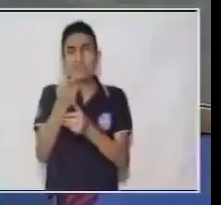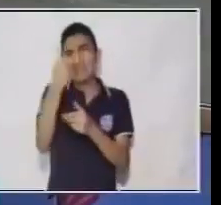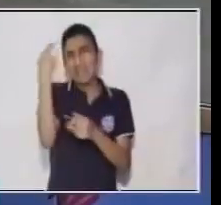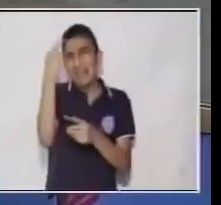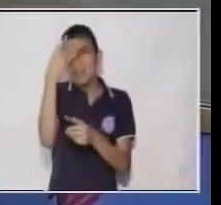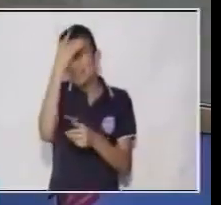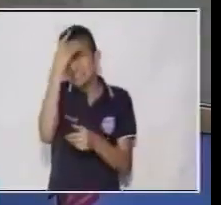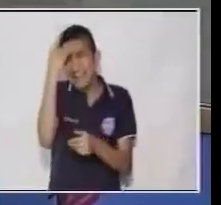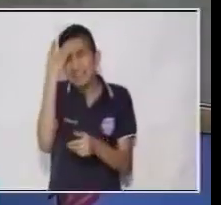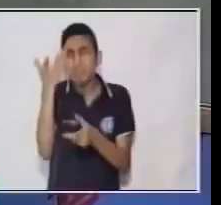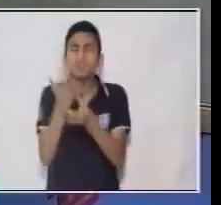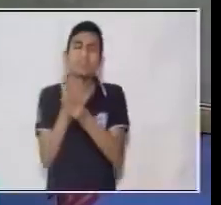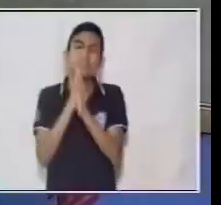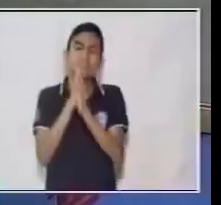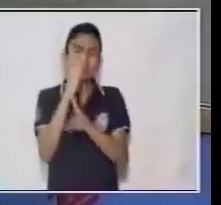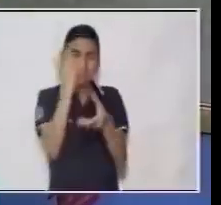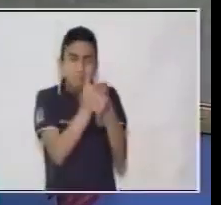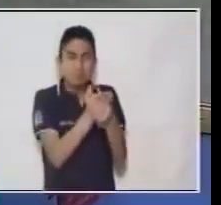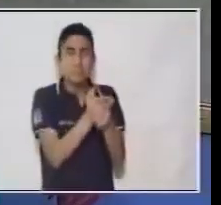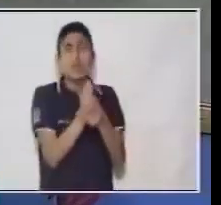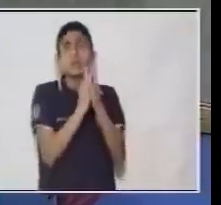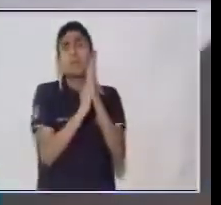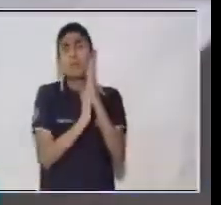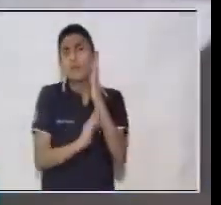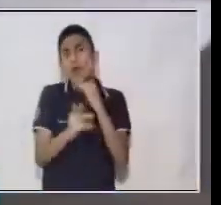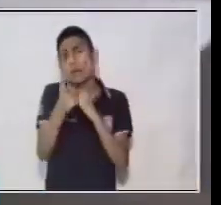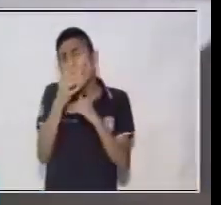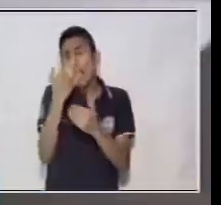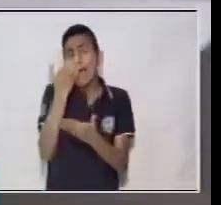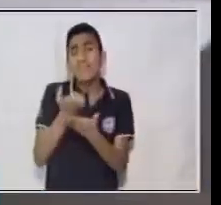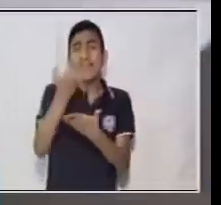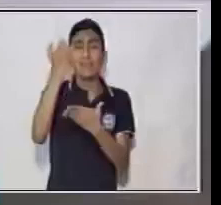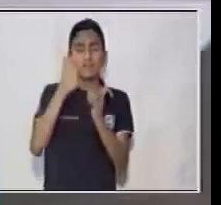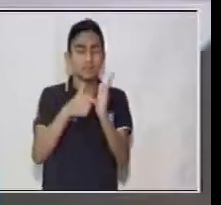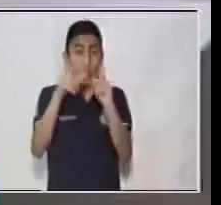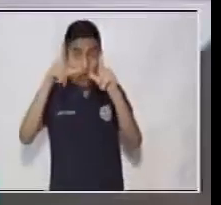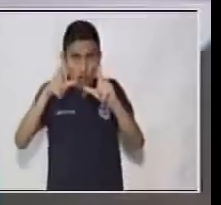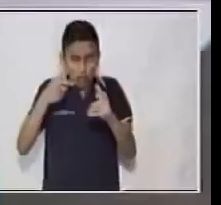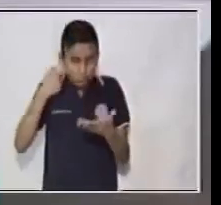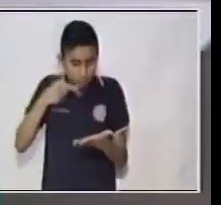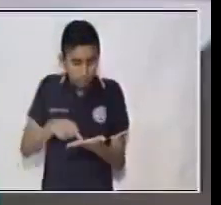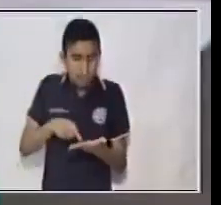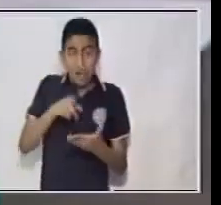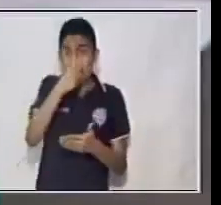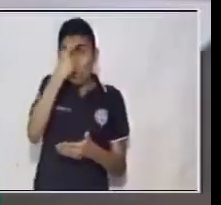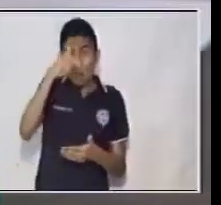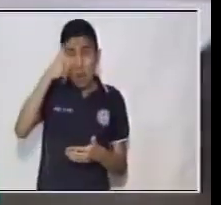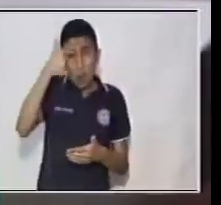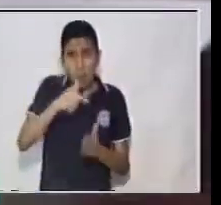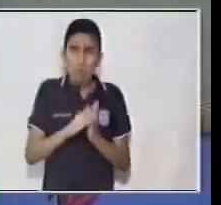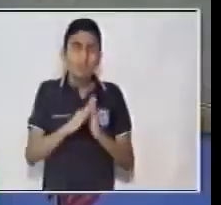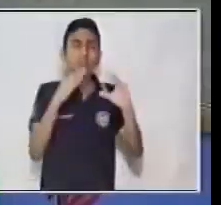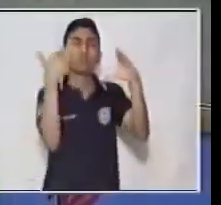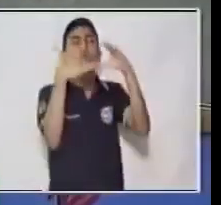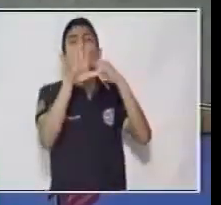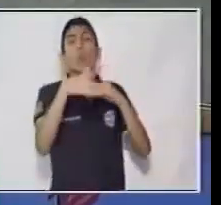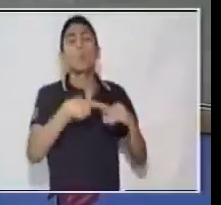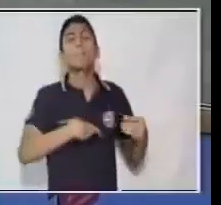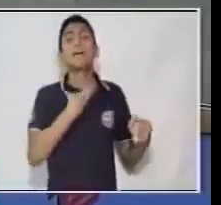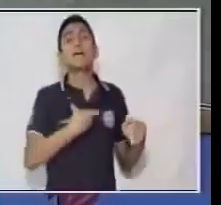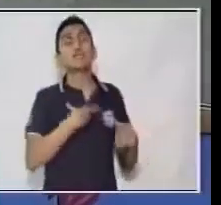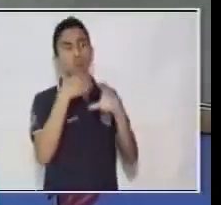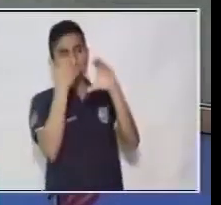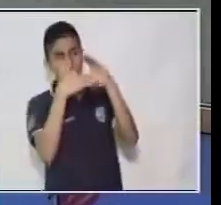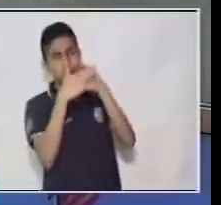maestra. Pon ahí evidenciado lo que aprendiste el día de hoy.